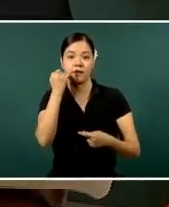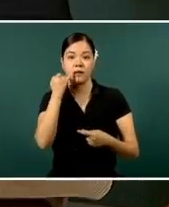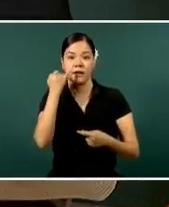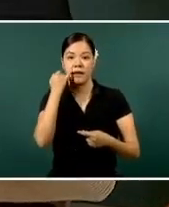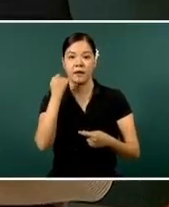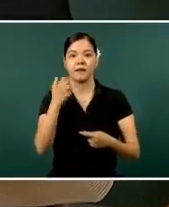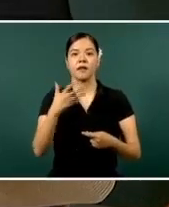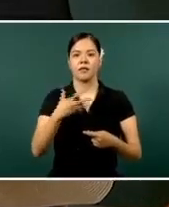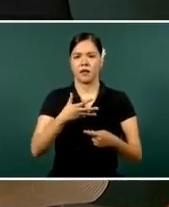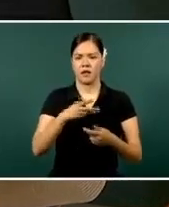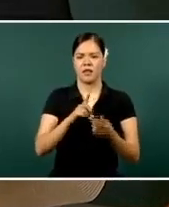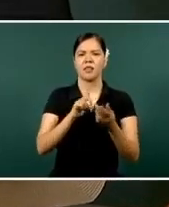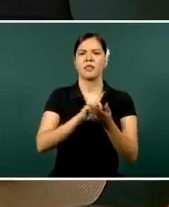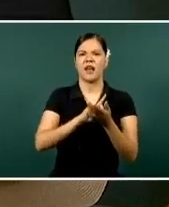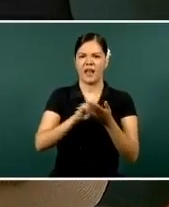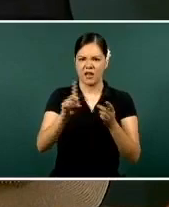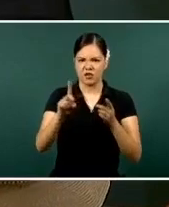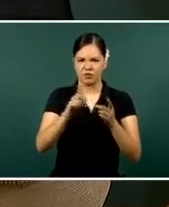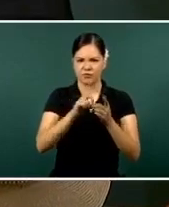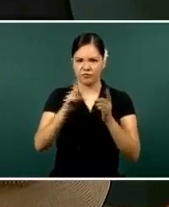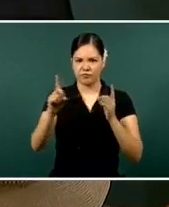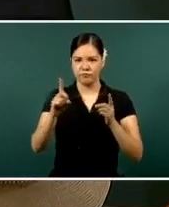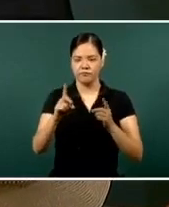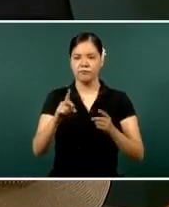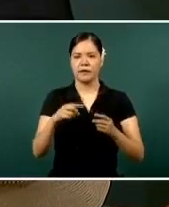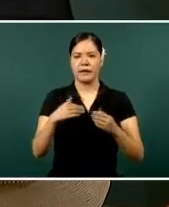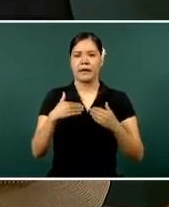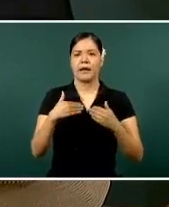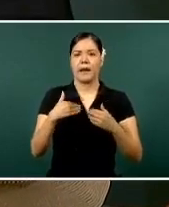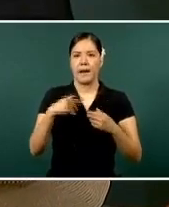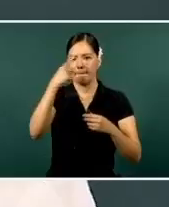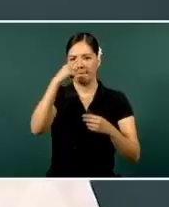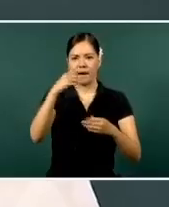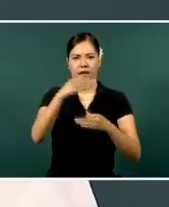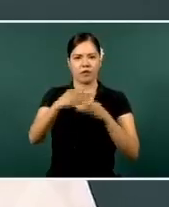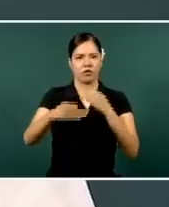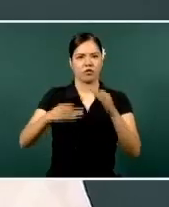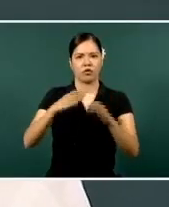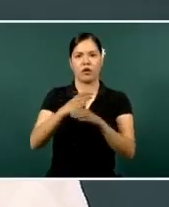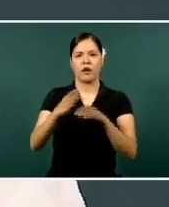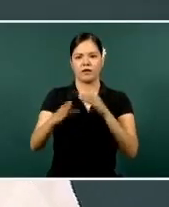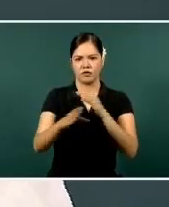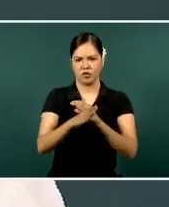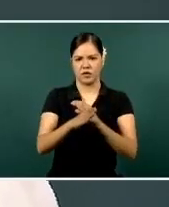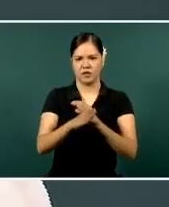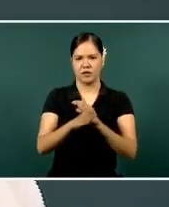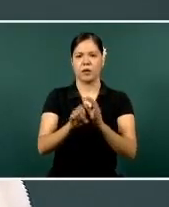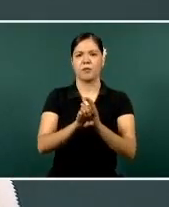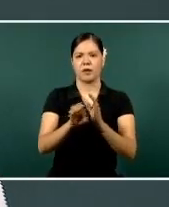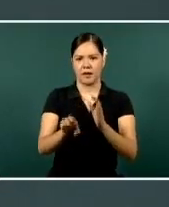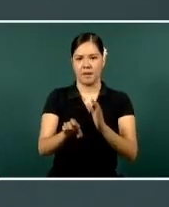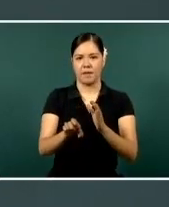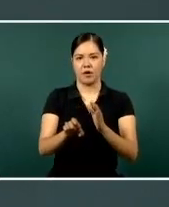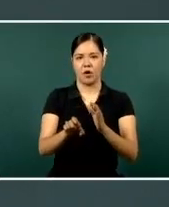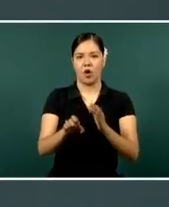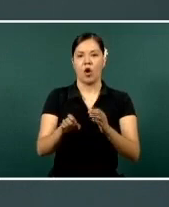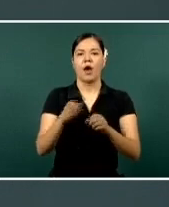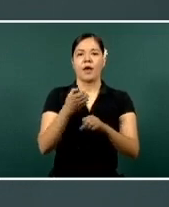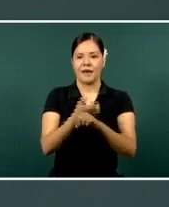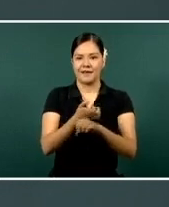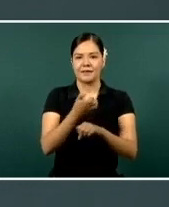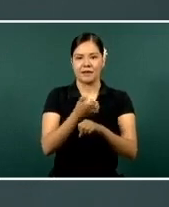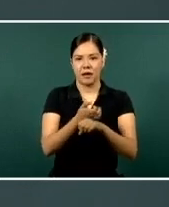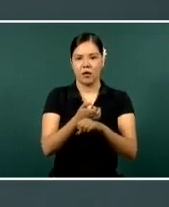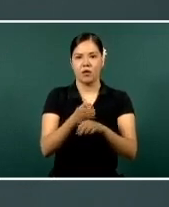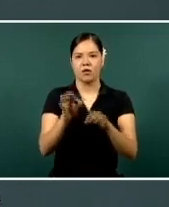autonomía, y que esto pueda ejercerse sobre todo en el ámbito comunitario y en el ámbito municipal,